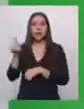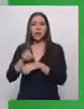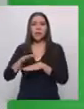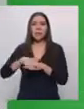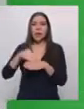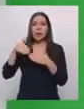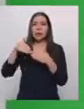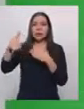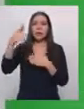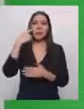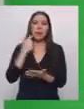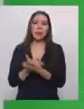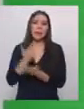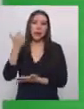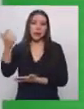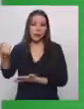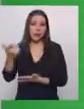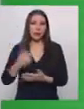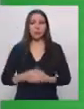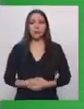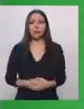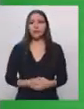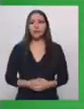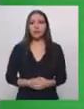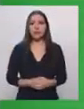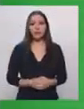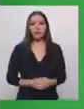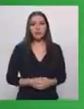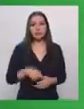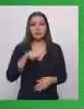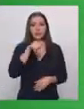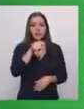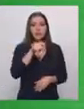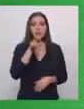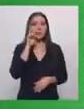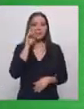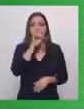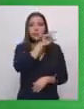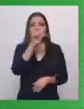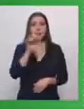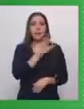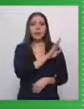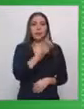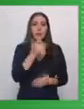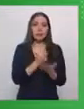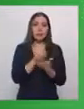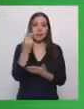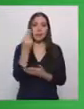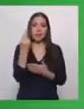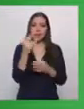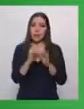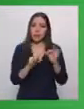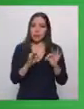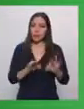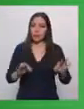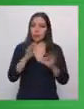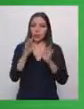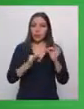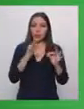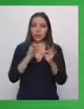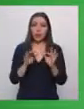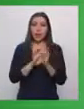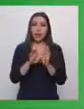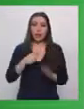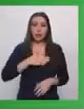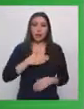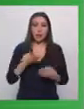quiero hacer un paréntesis. Es muy importante cumplir con esta fecha de pago. Por ejemplo, en mi banco, yo utilizo